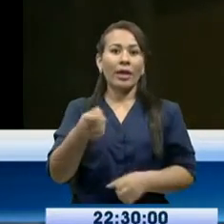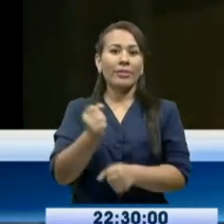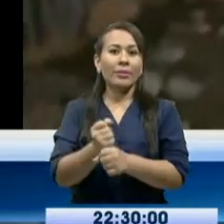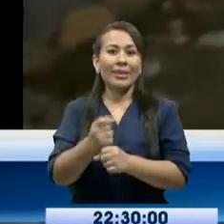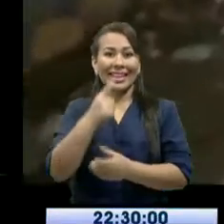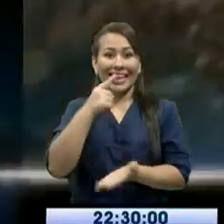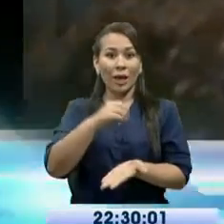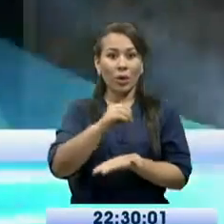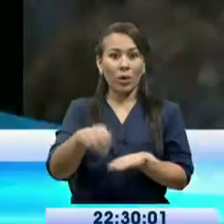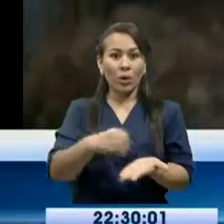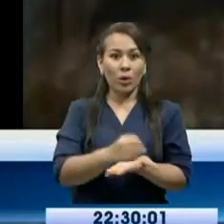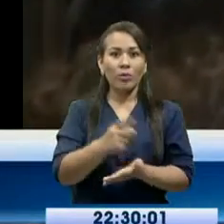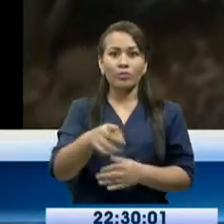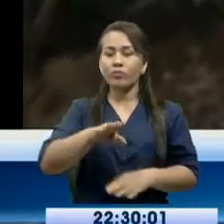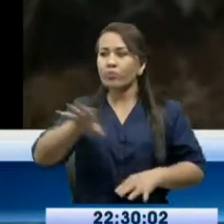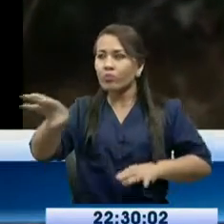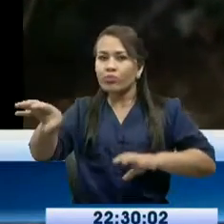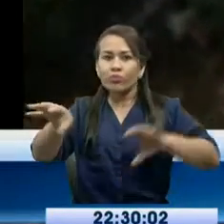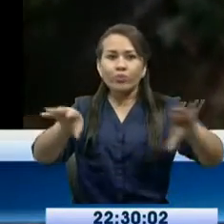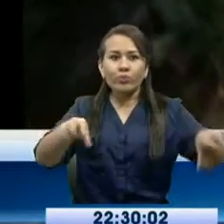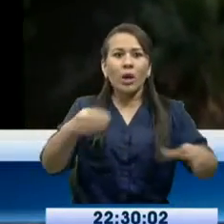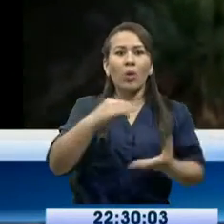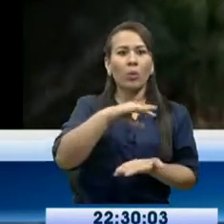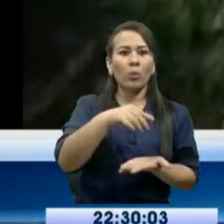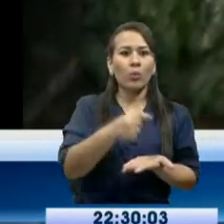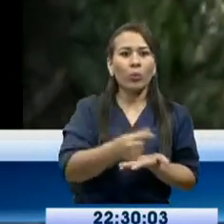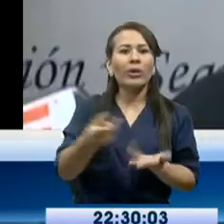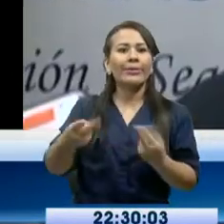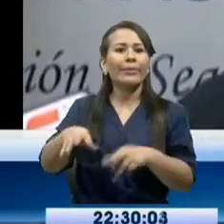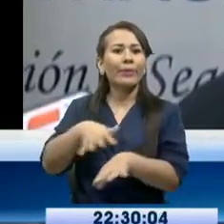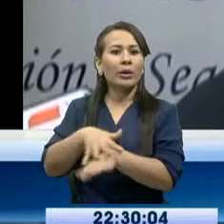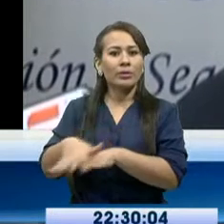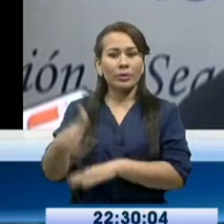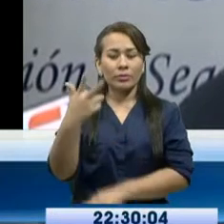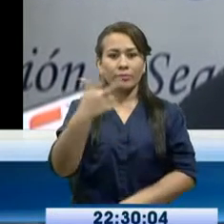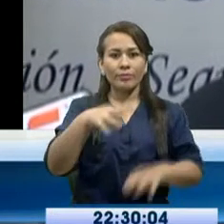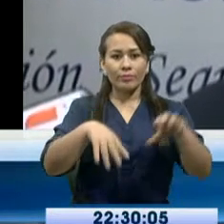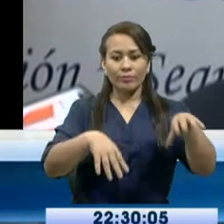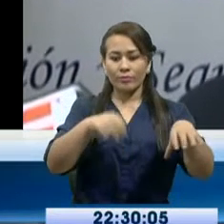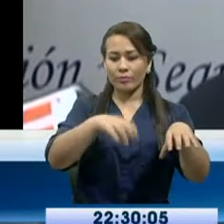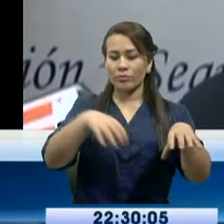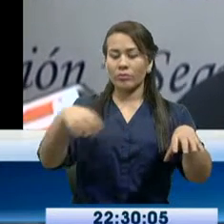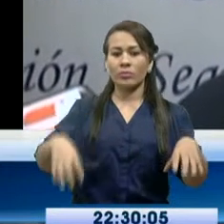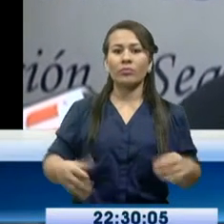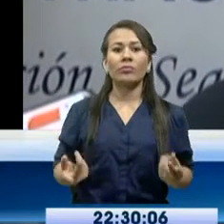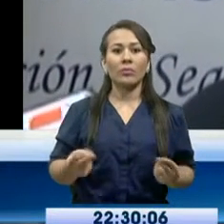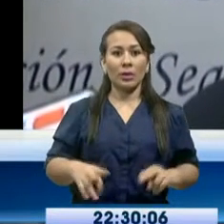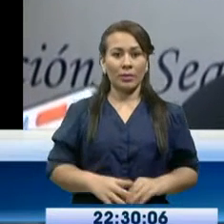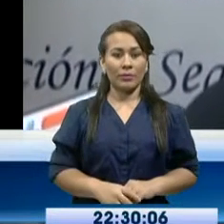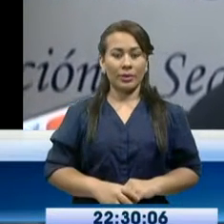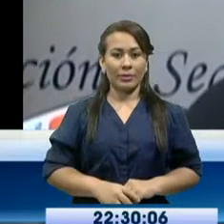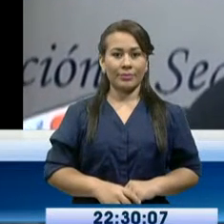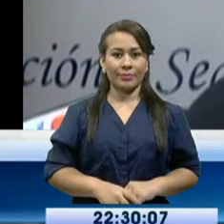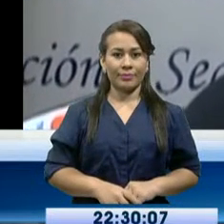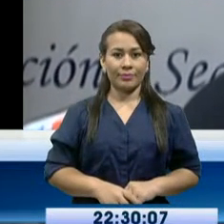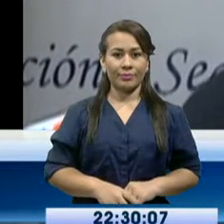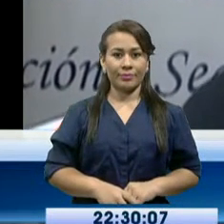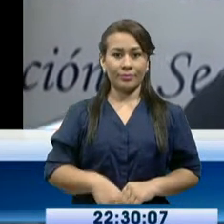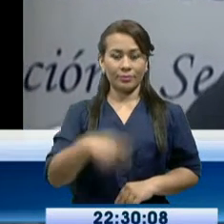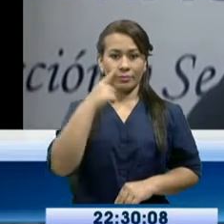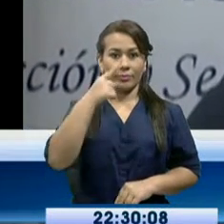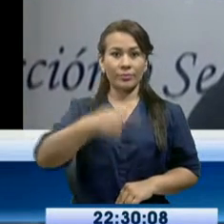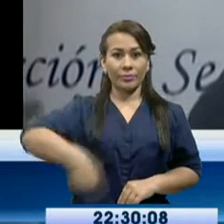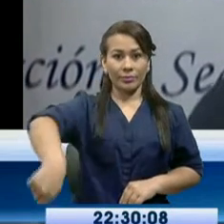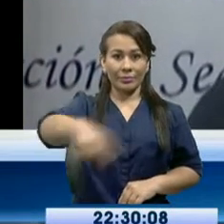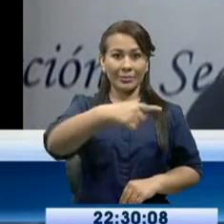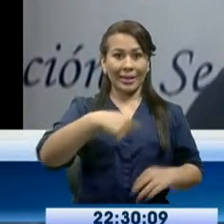El Oro y se extendía a las provincias del Guayas y Los Ríos. Se detuvo a 7 personas que presuntamente pertenecen a una